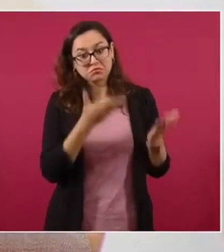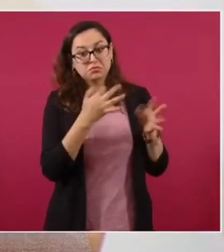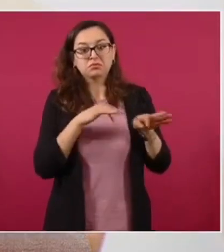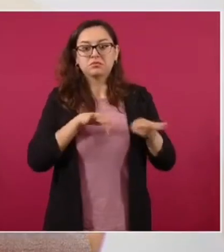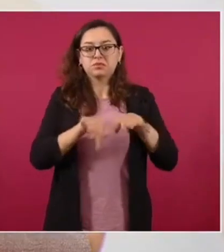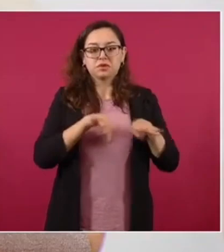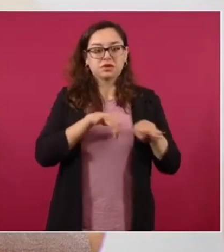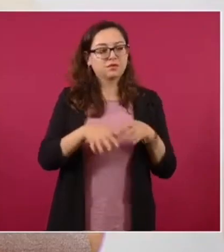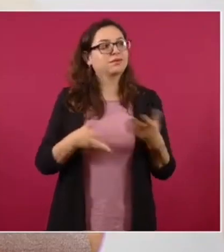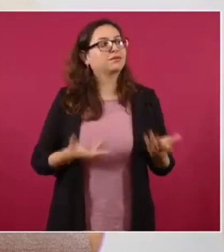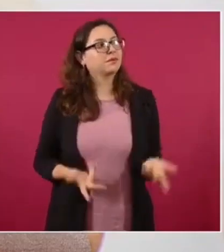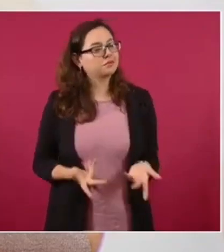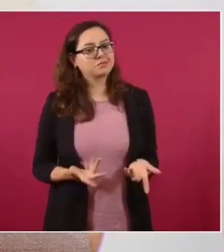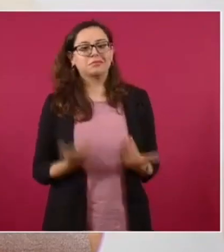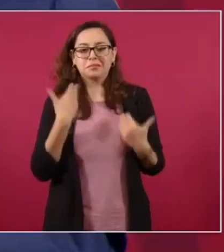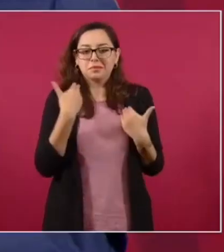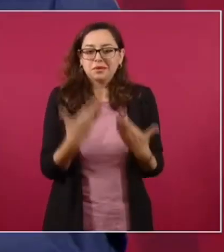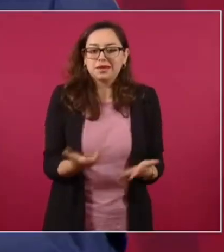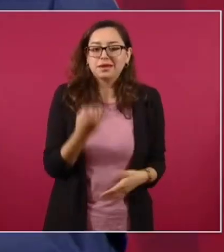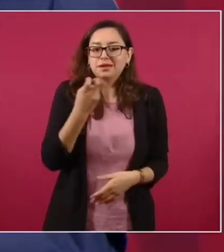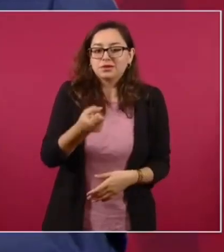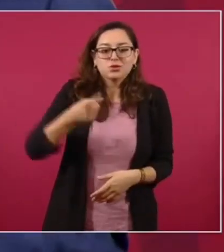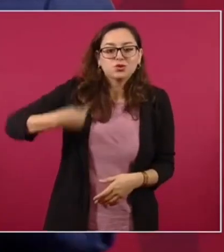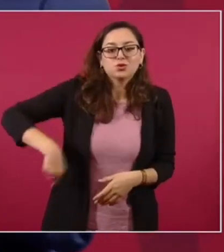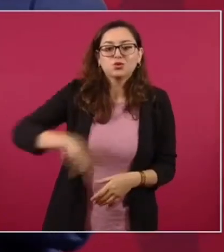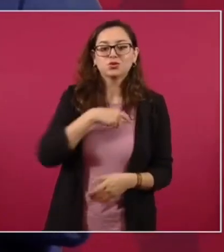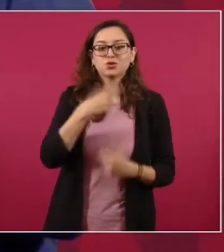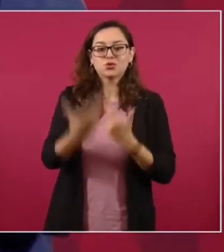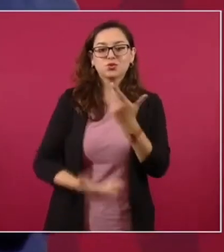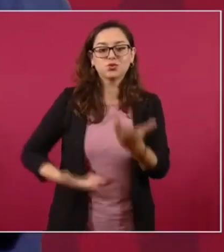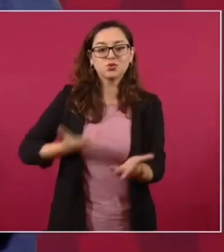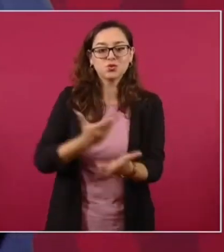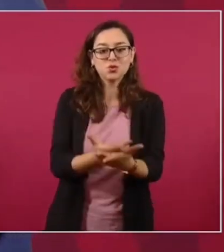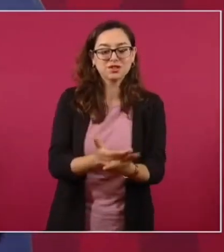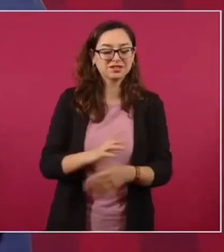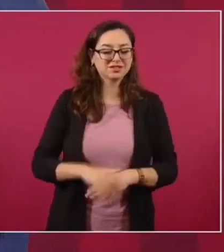eso es lo que nosotros planteamos. Primero,